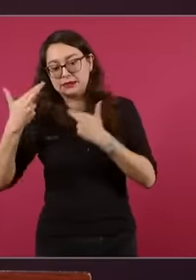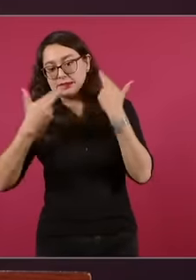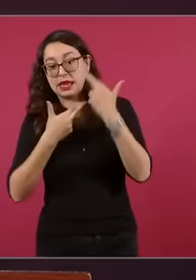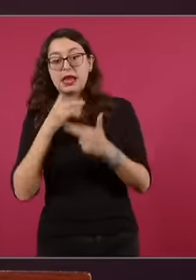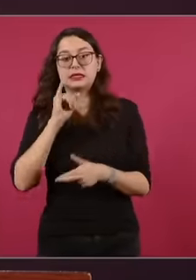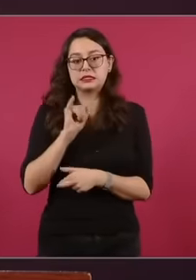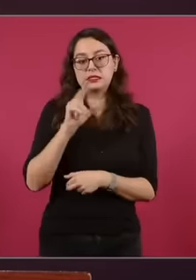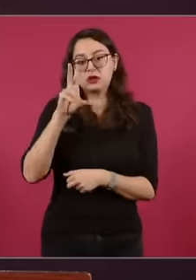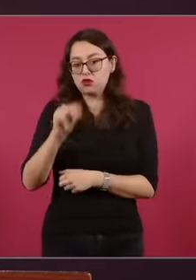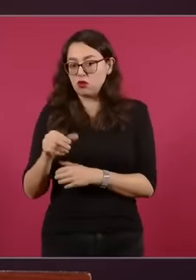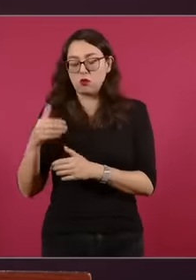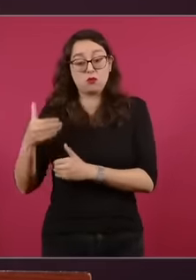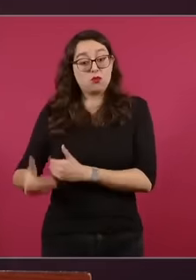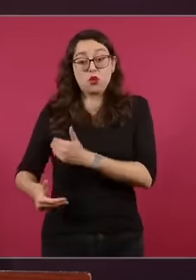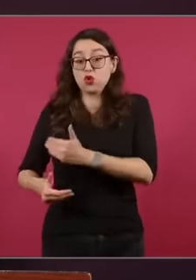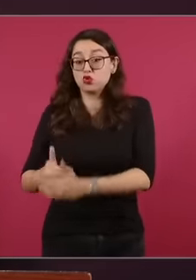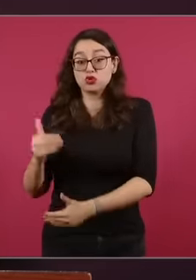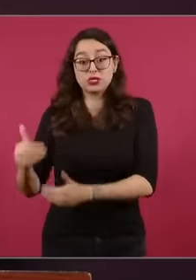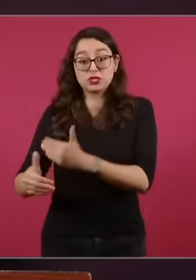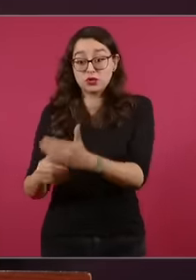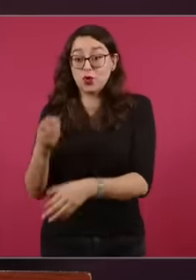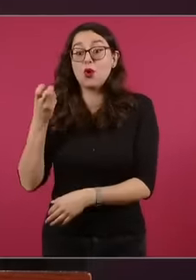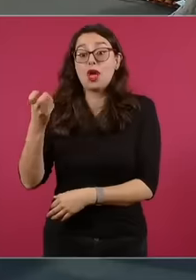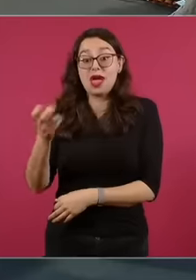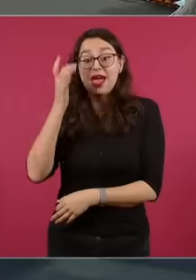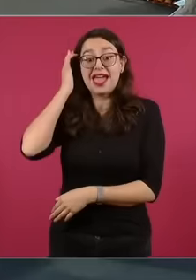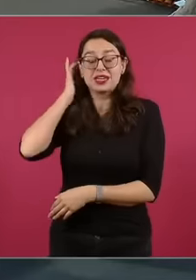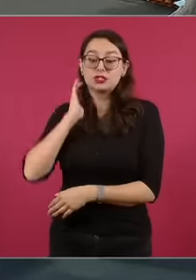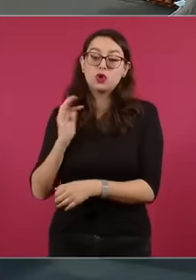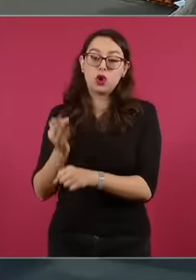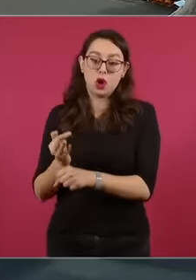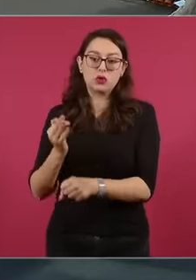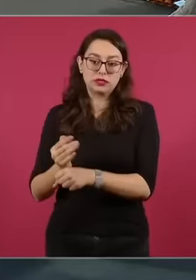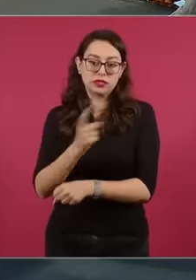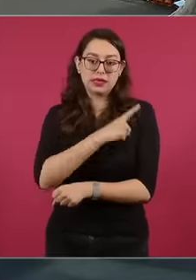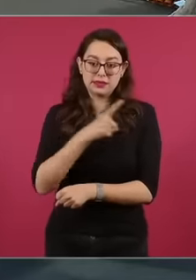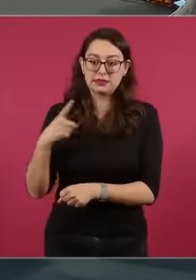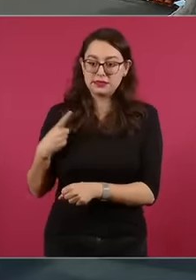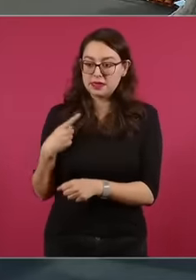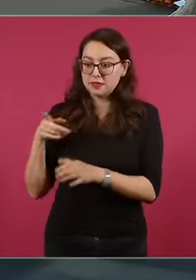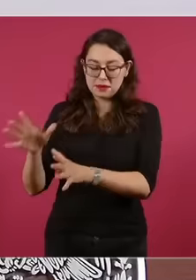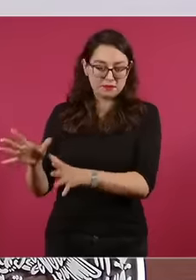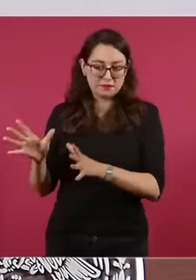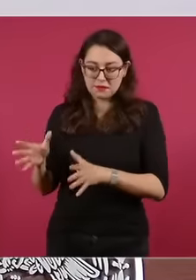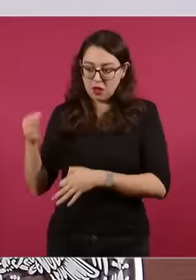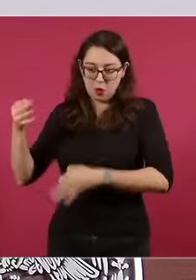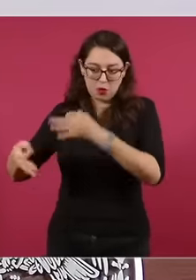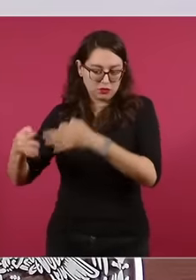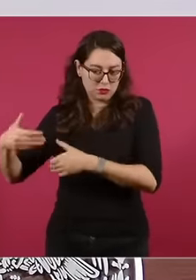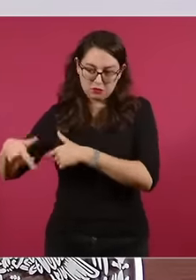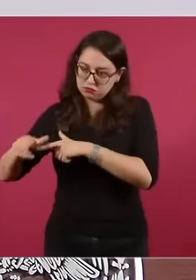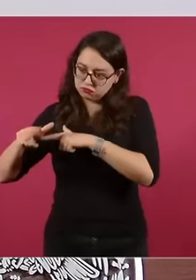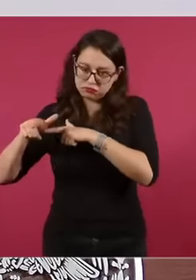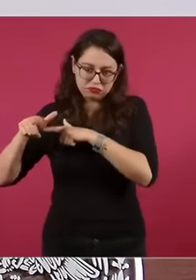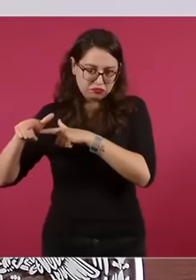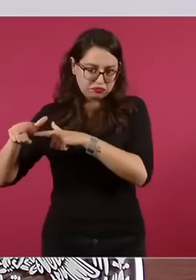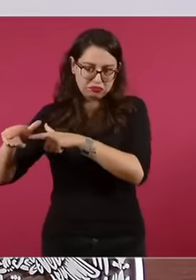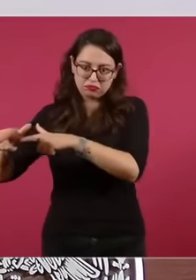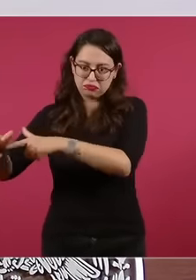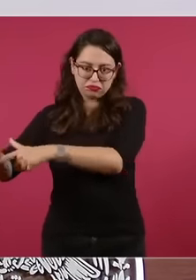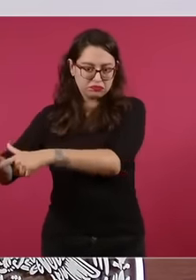apegada a derecho o no. Y eso es precisamente lo que está sucediendo. Ahora, hay que recordar que